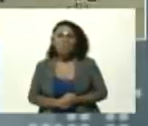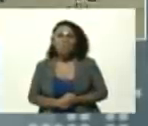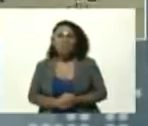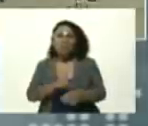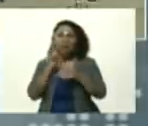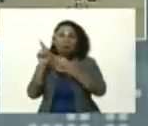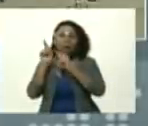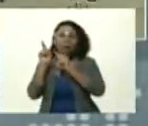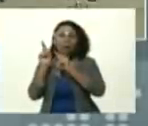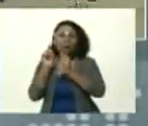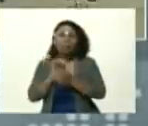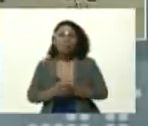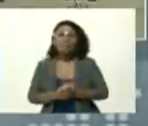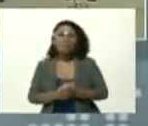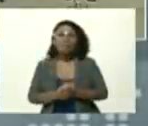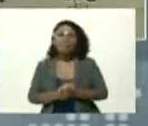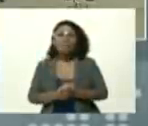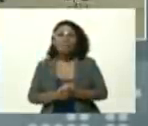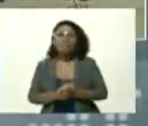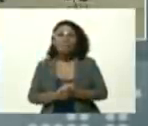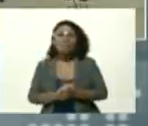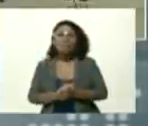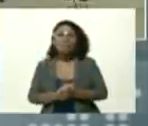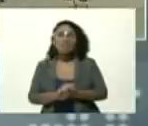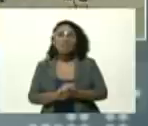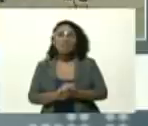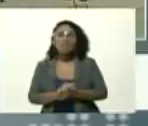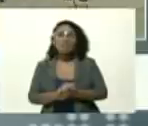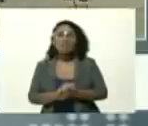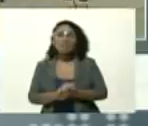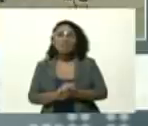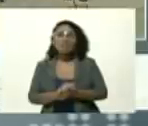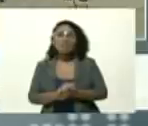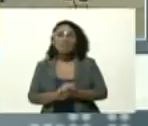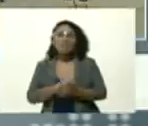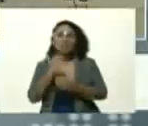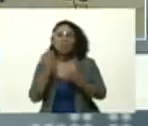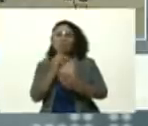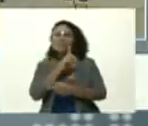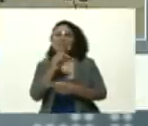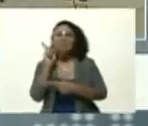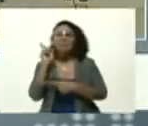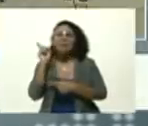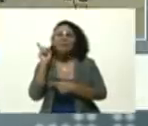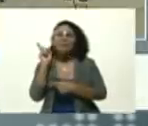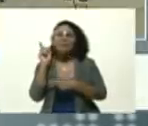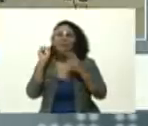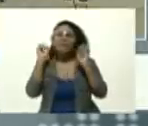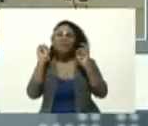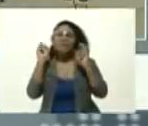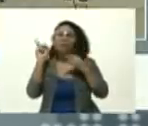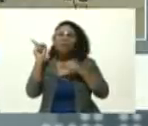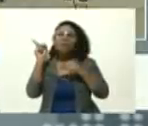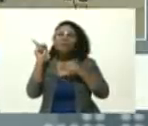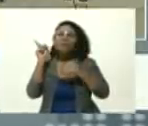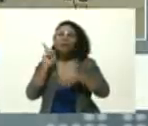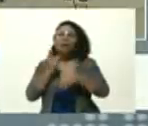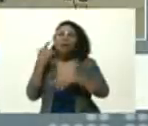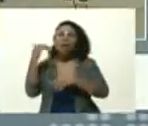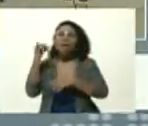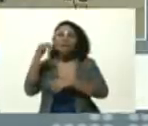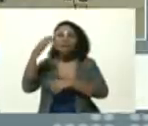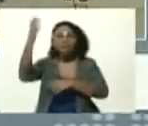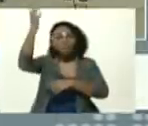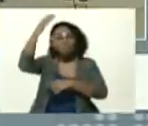Allá en, ¿cómo es que se llama este recinto? Mira, está el reloj